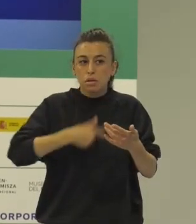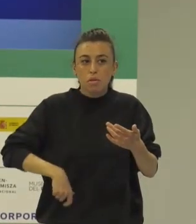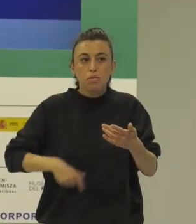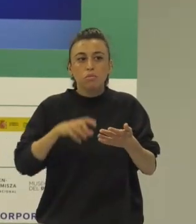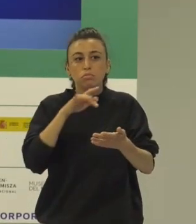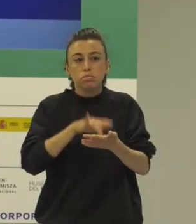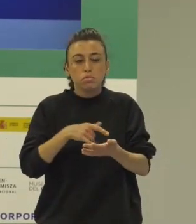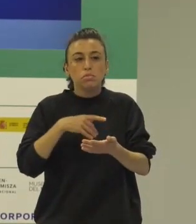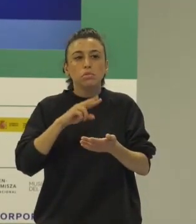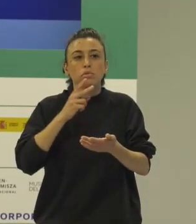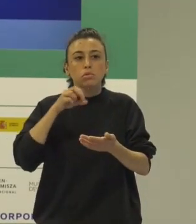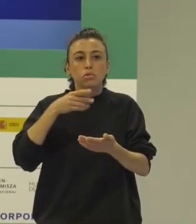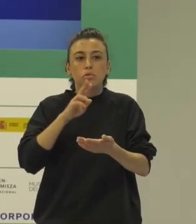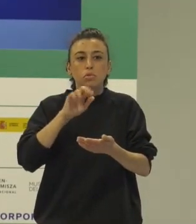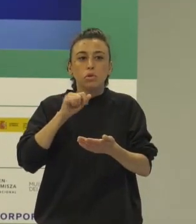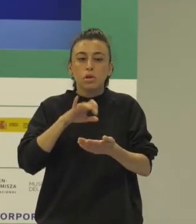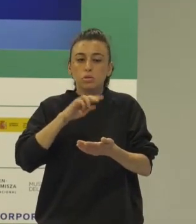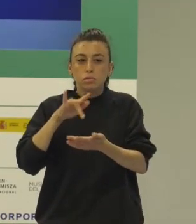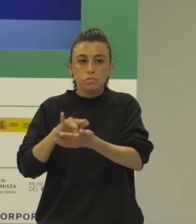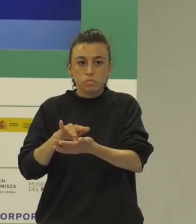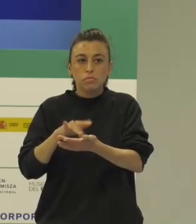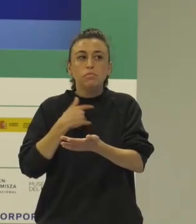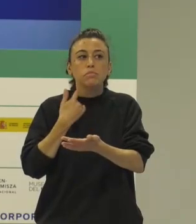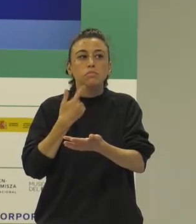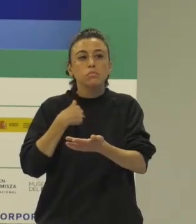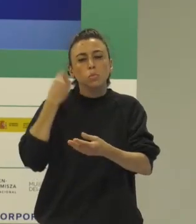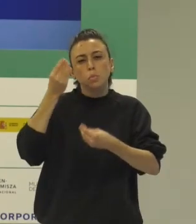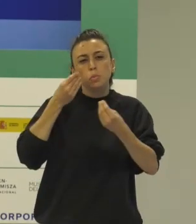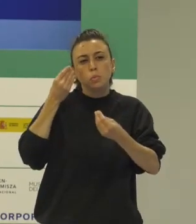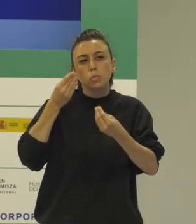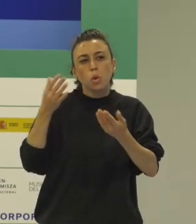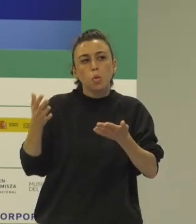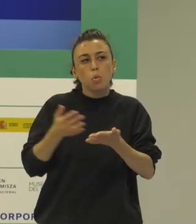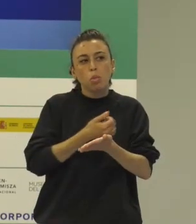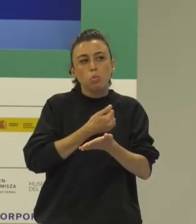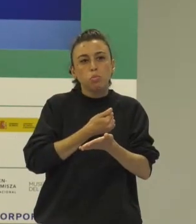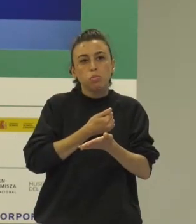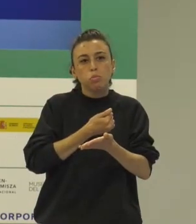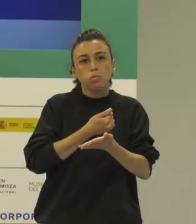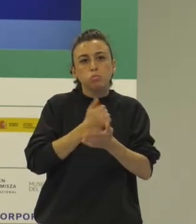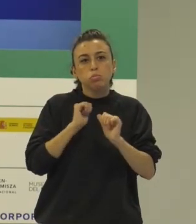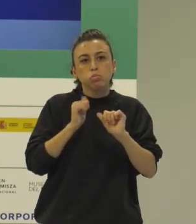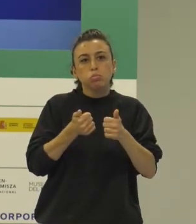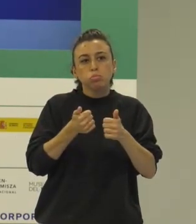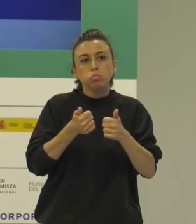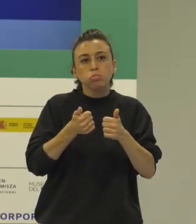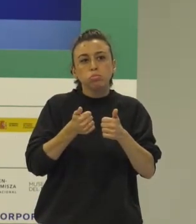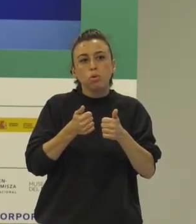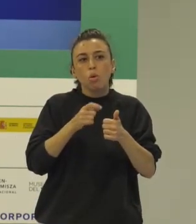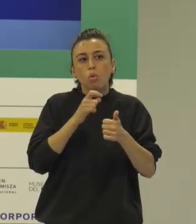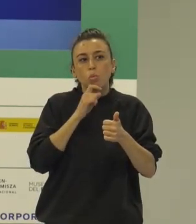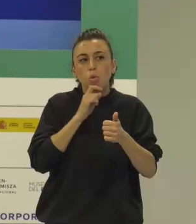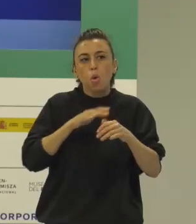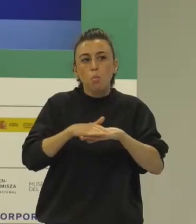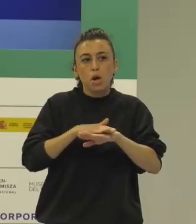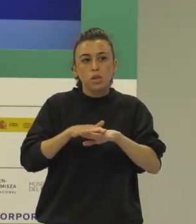día en Brasil con Bolsonaro. Y yo creo que todo parte de lo básico, que es